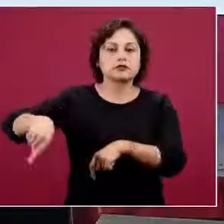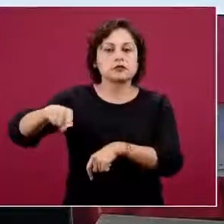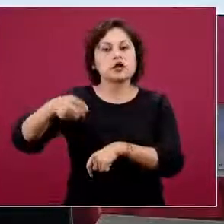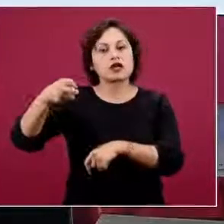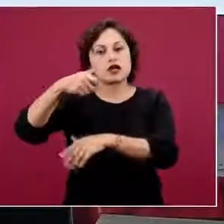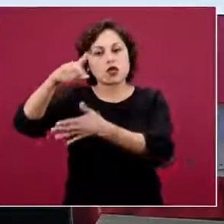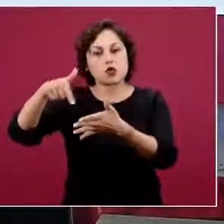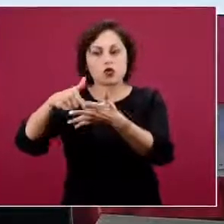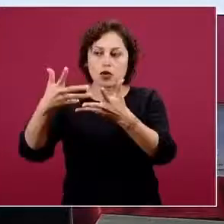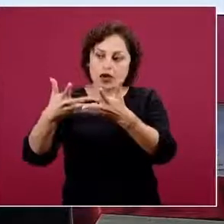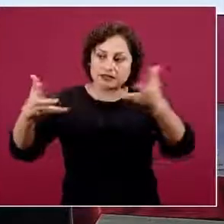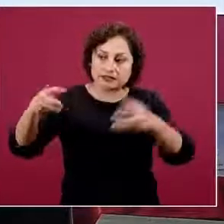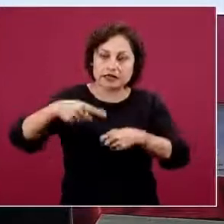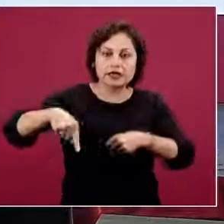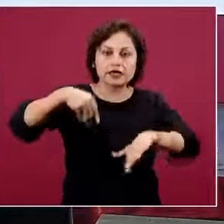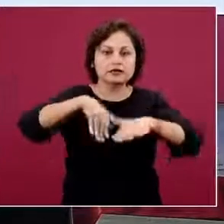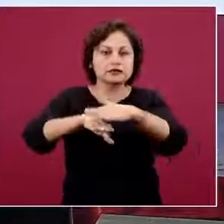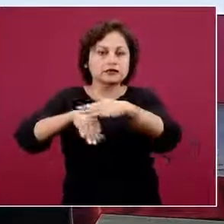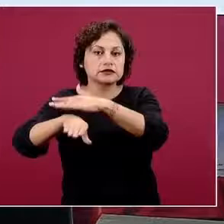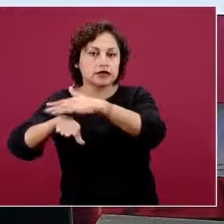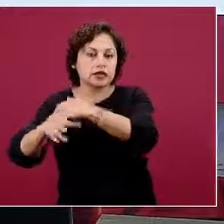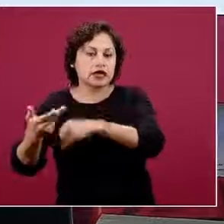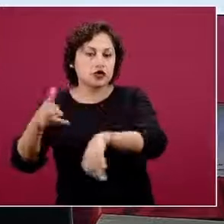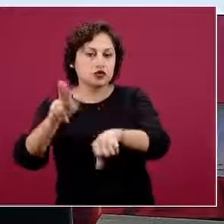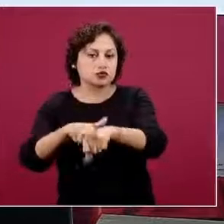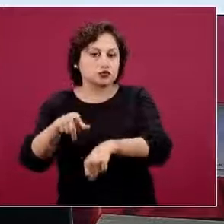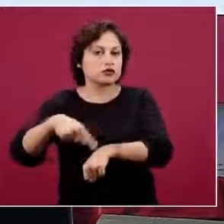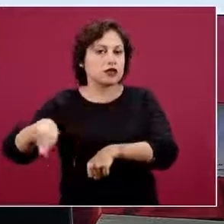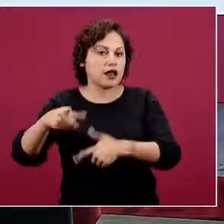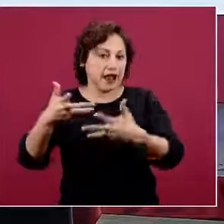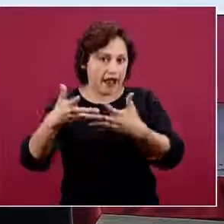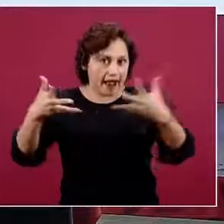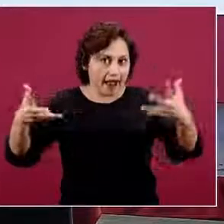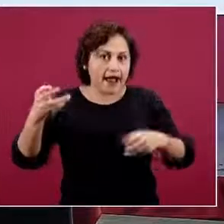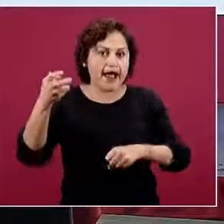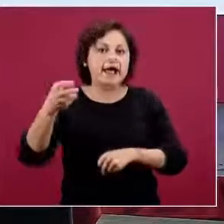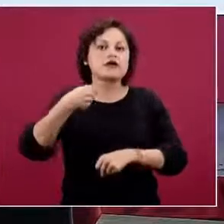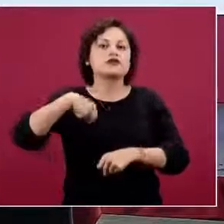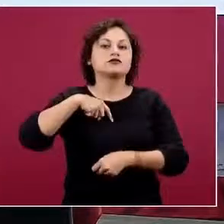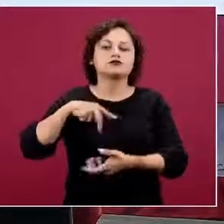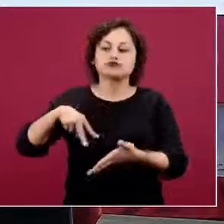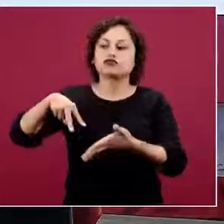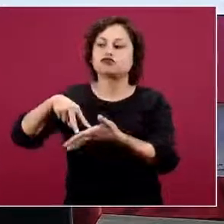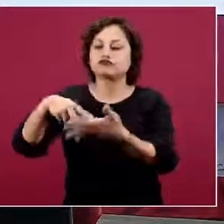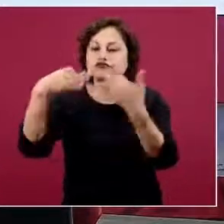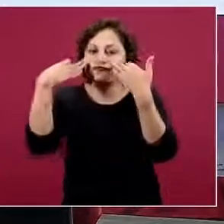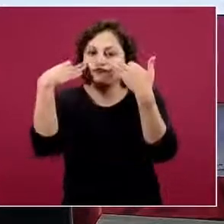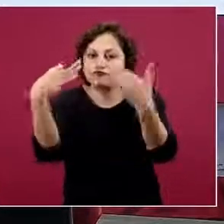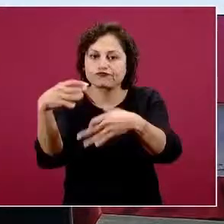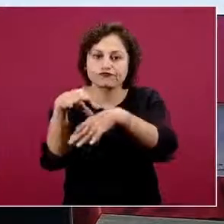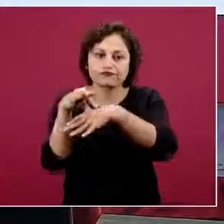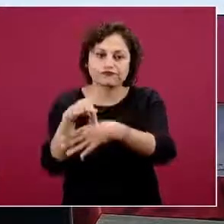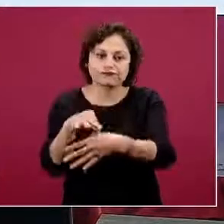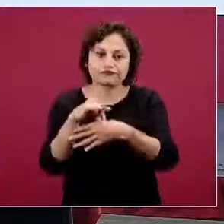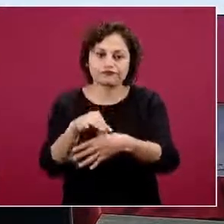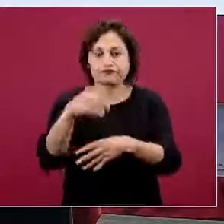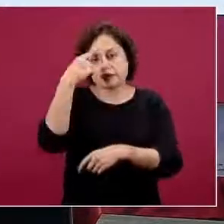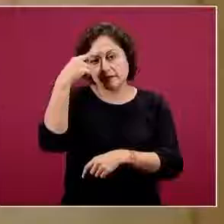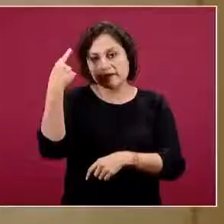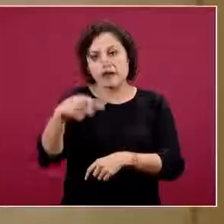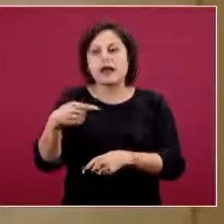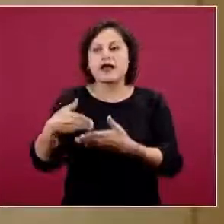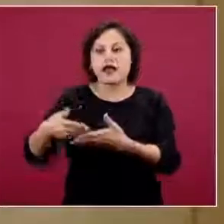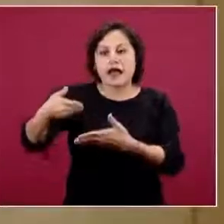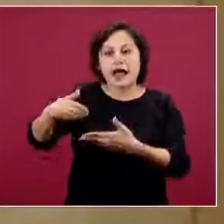concentradoras de grandes pacientes, que son unidades de alta resolución, fueron verificadas en físico para saber cómo están las condiciones en ese